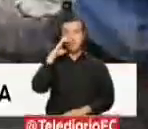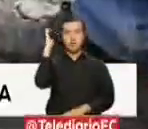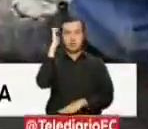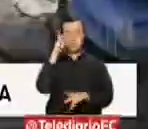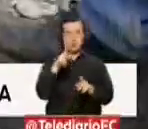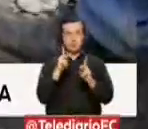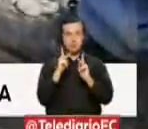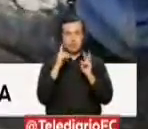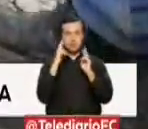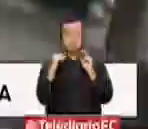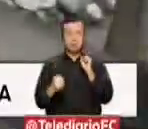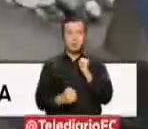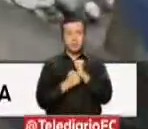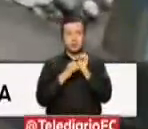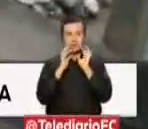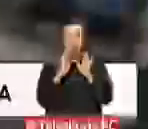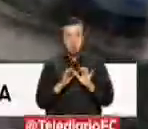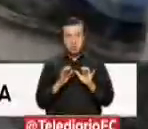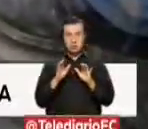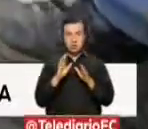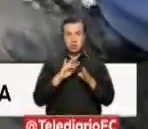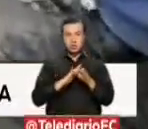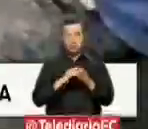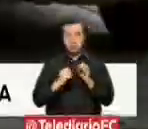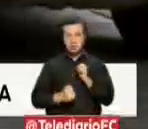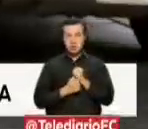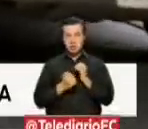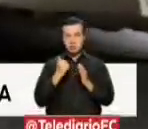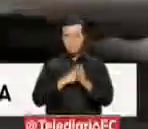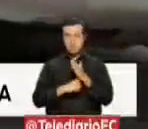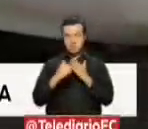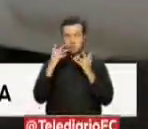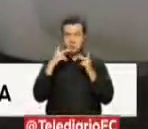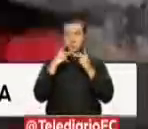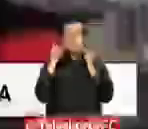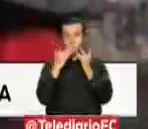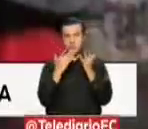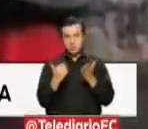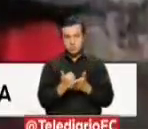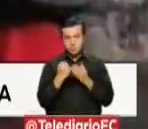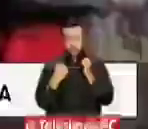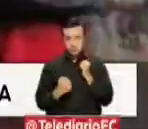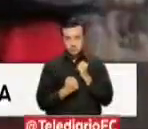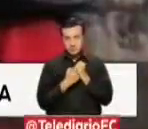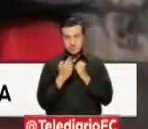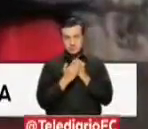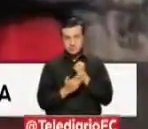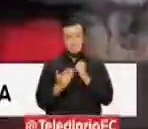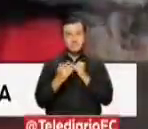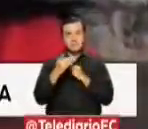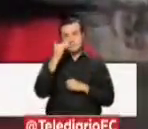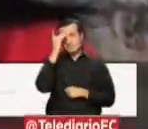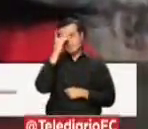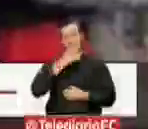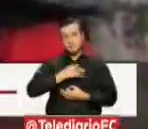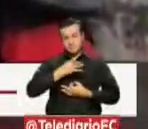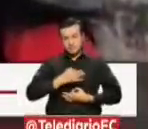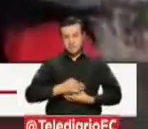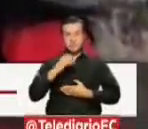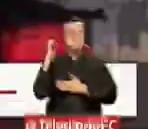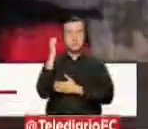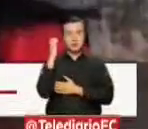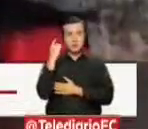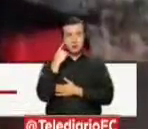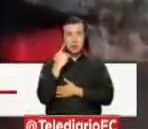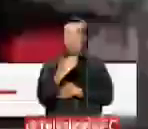y se espera apoyo de la Secretaría de Riesgos y del Ministerio de Obras Públicas. Para tomar decisiones emergentes y